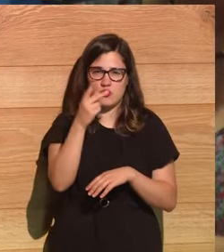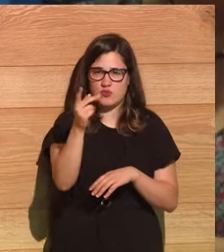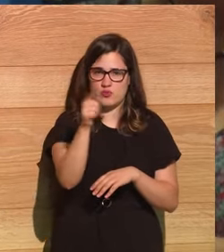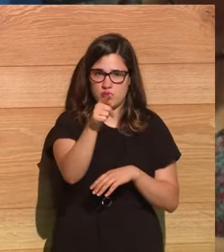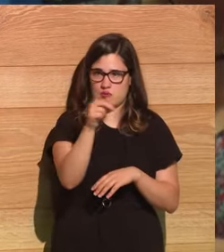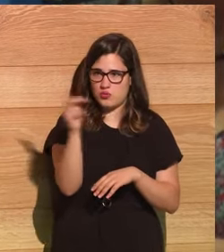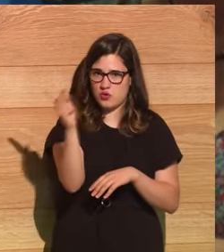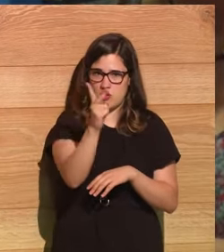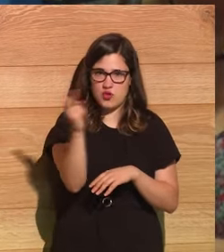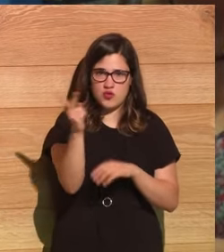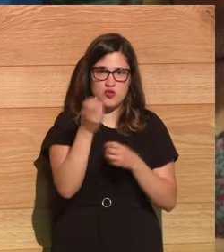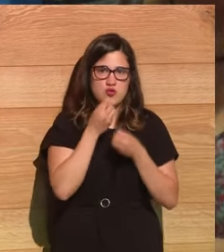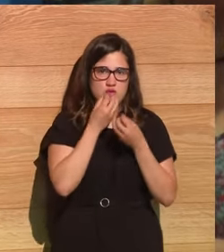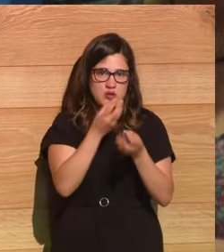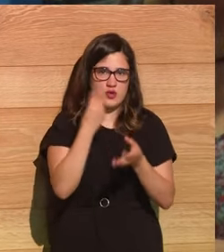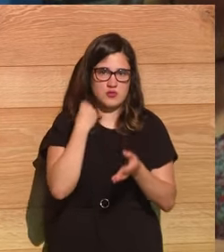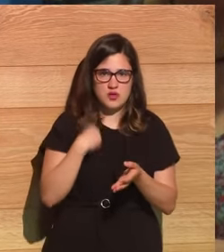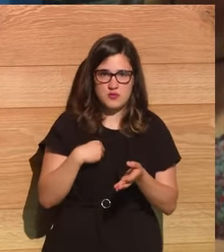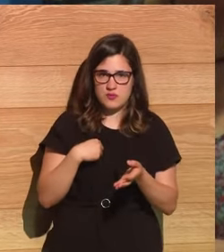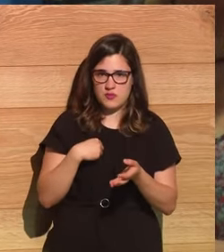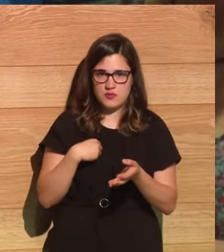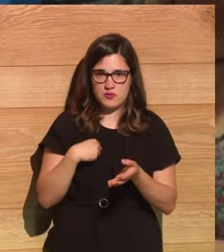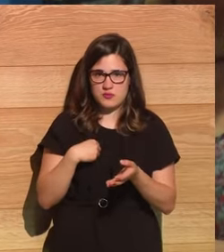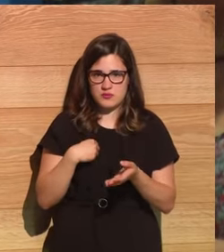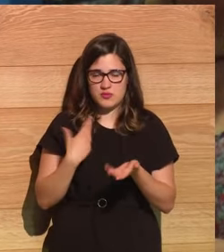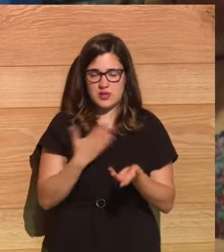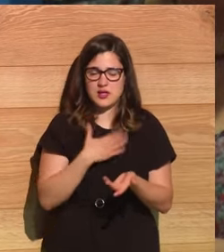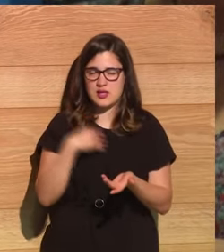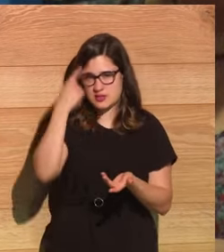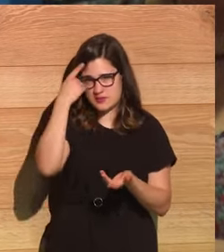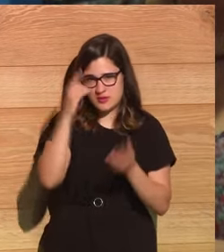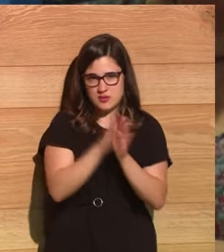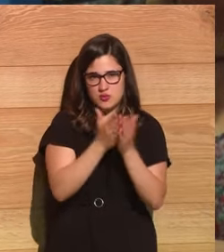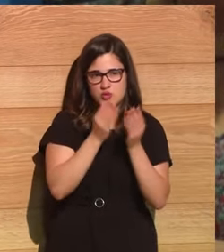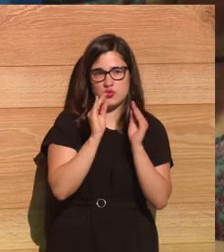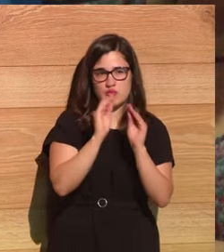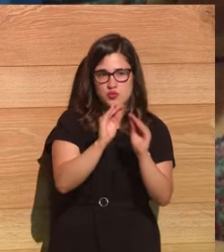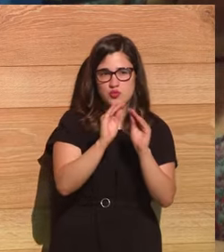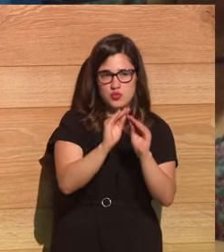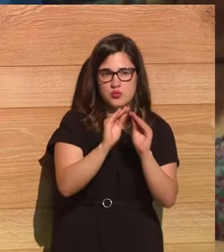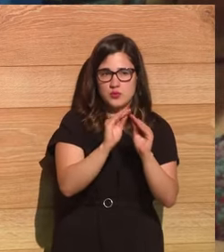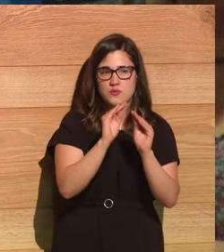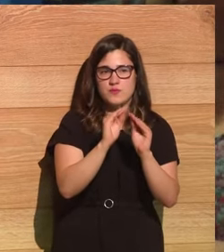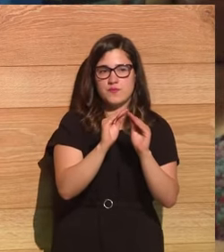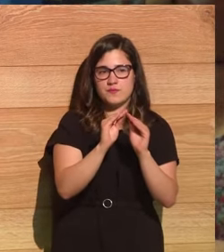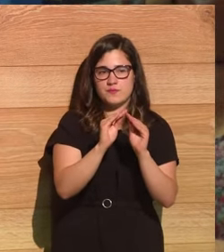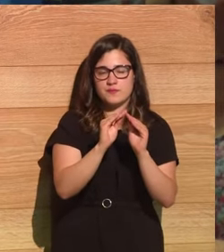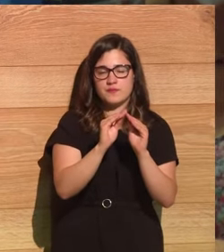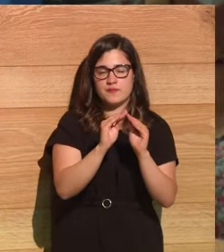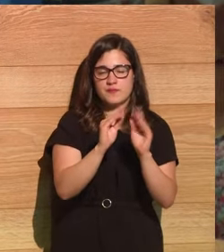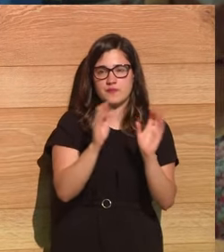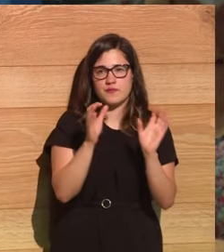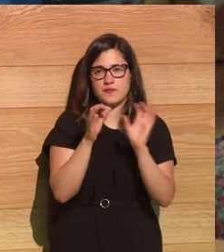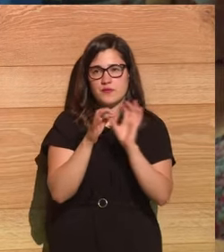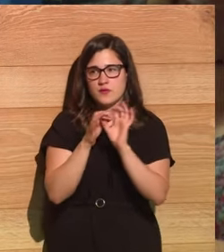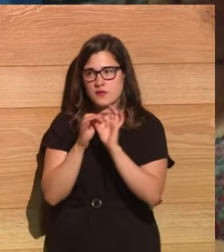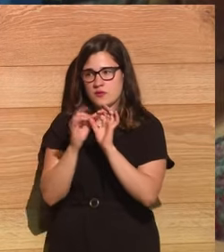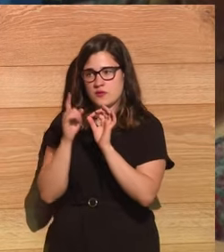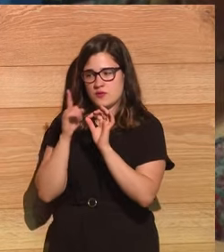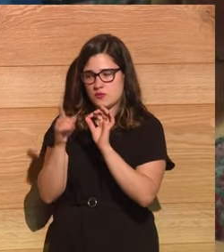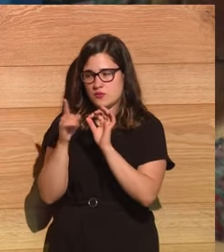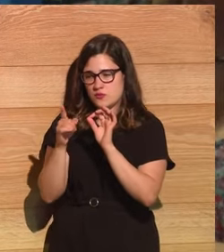sea, aportáis lo mismo. Entonces quería saber, este libro tuyo, ¿qué aporta con respecto al de